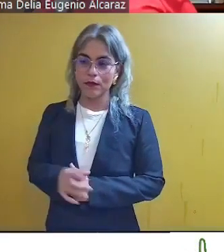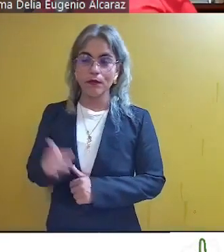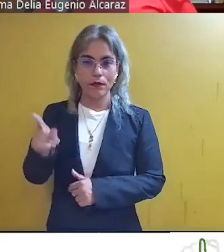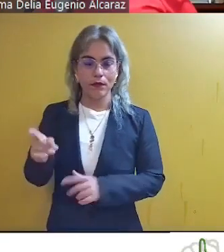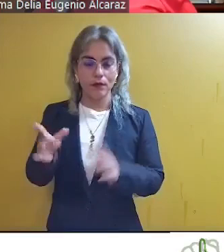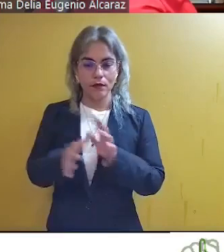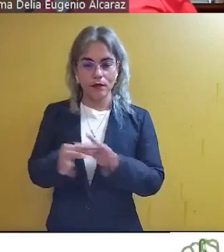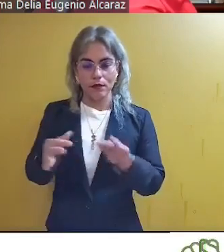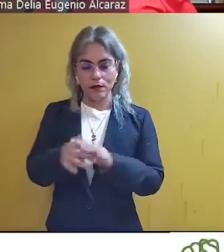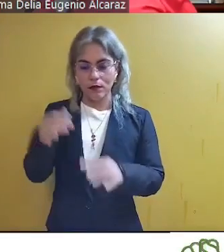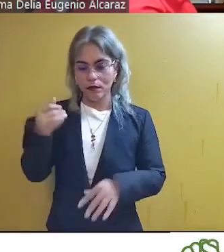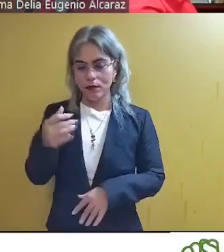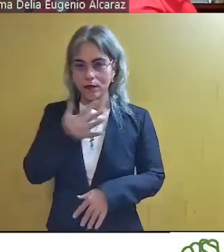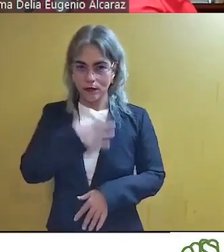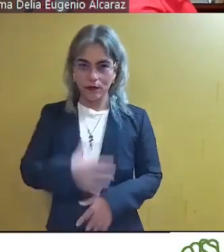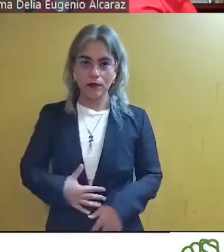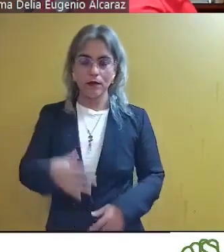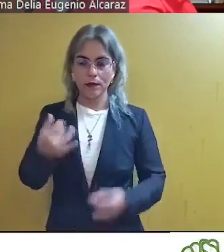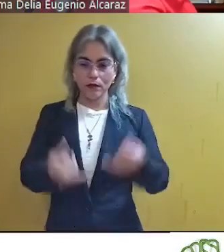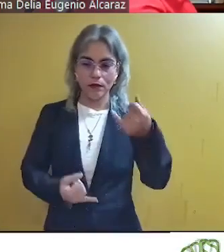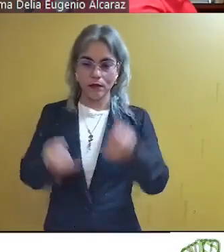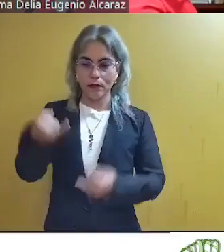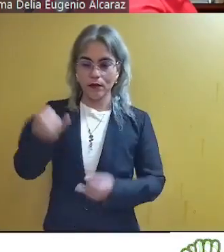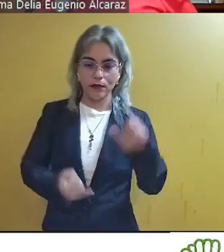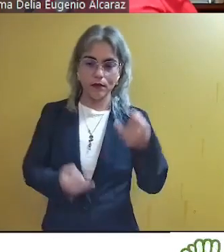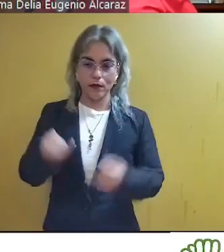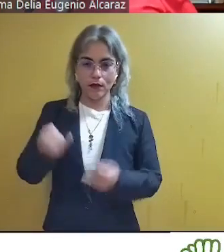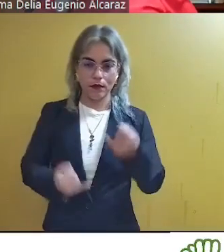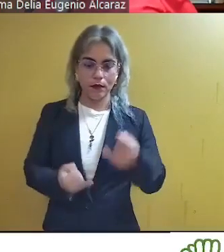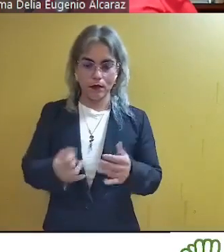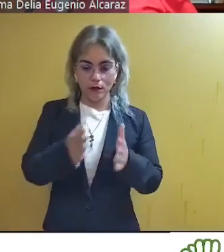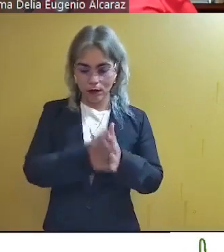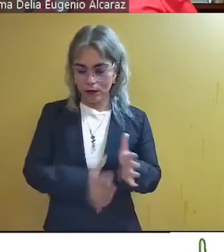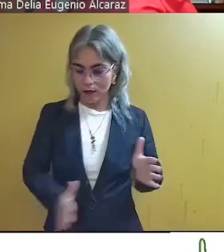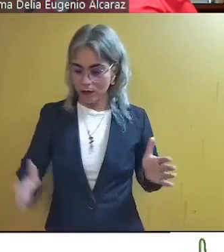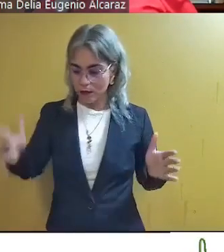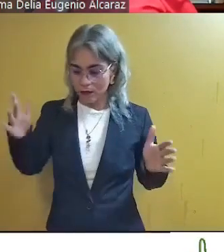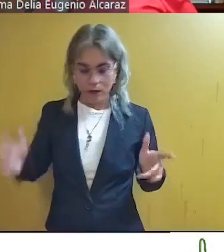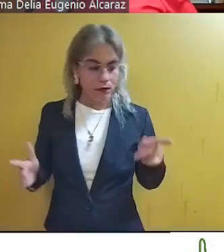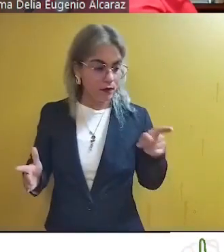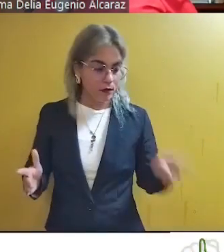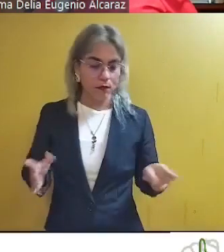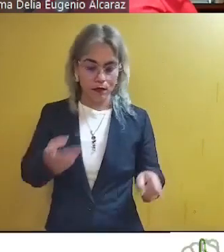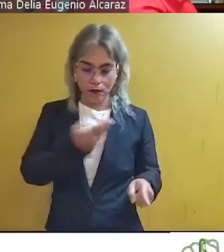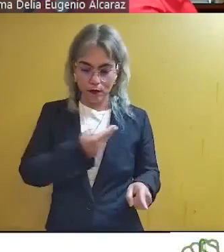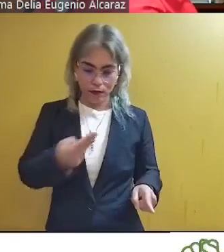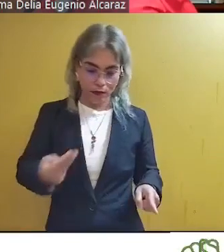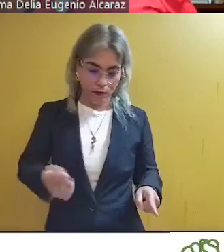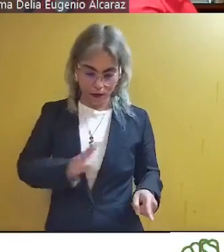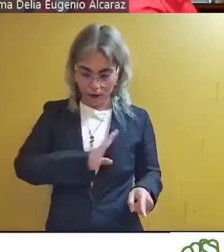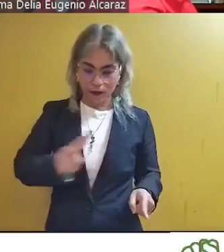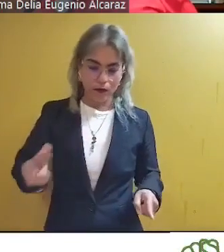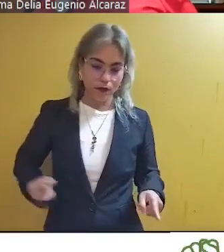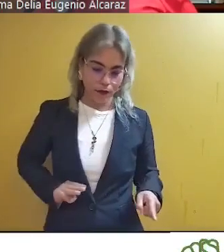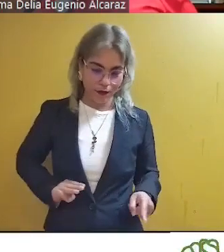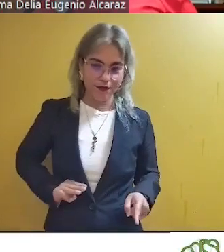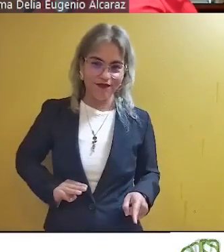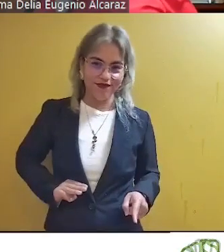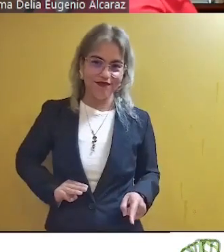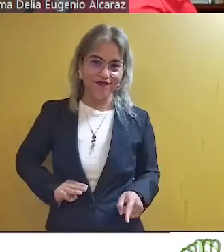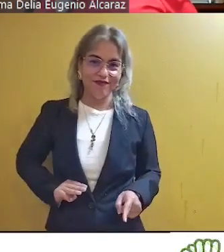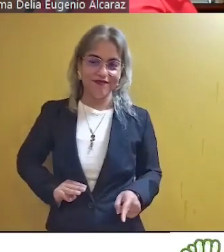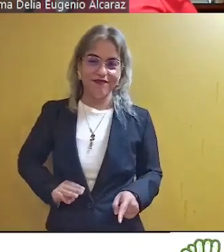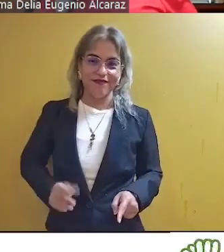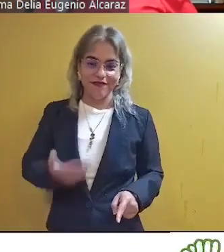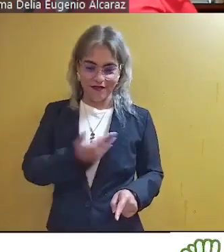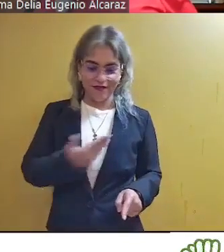justicia partidaria al resolver, no considerar el periodo de ejercicio de la actora como presidenta del Comité Directivo Municipal, lo cual